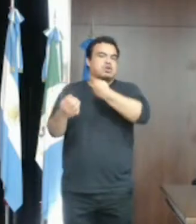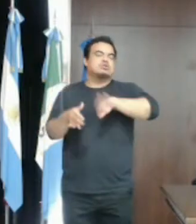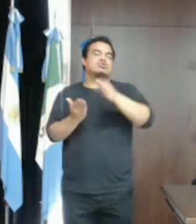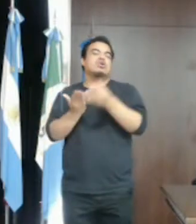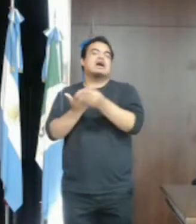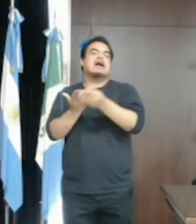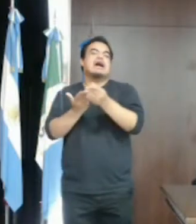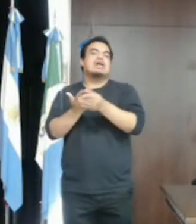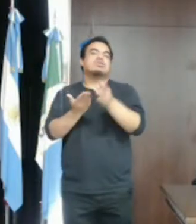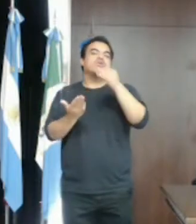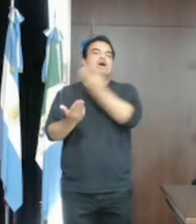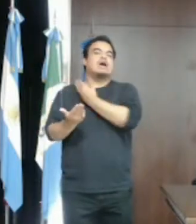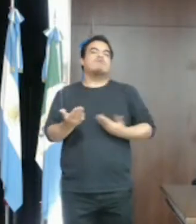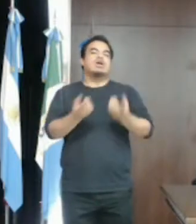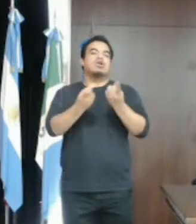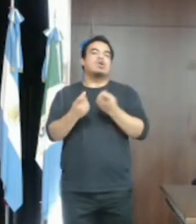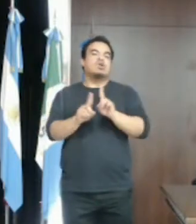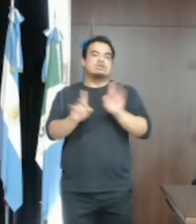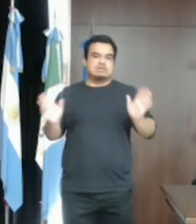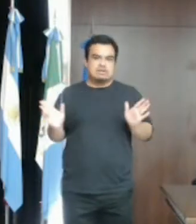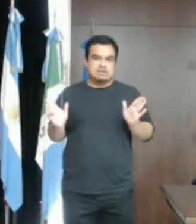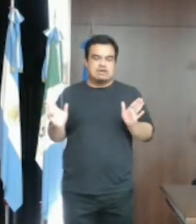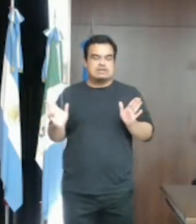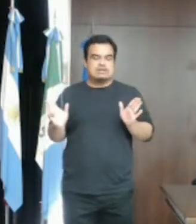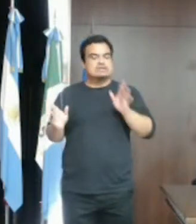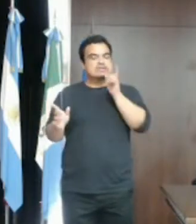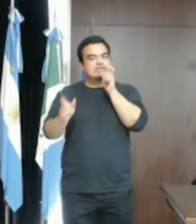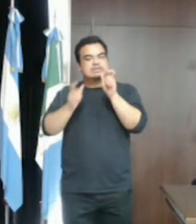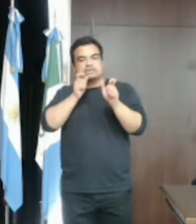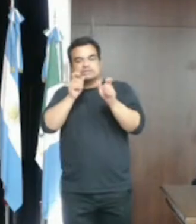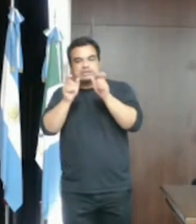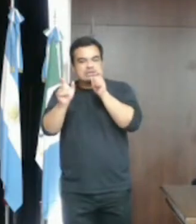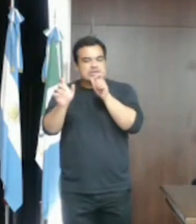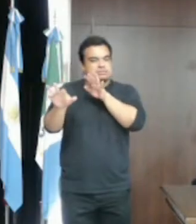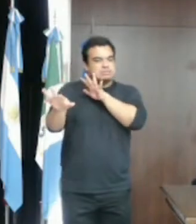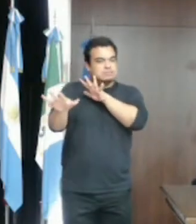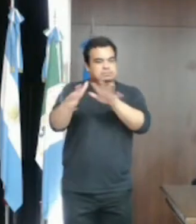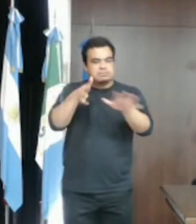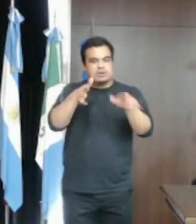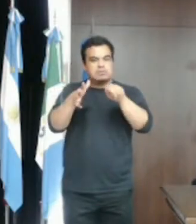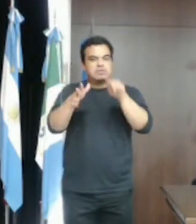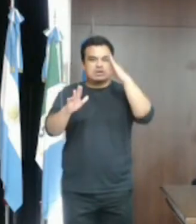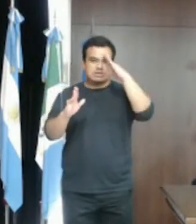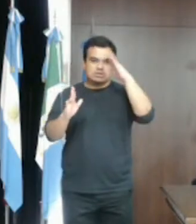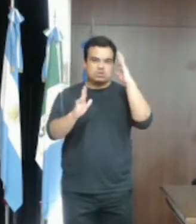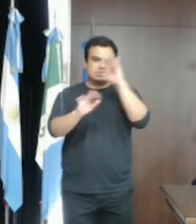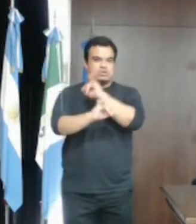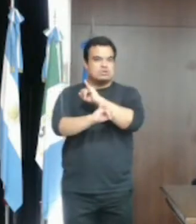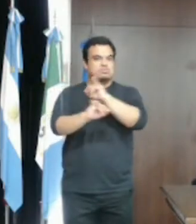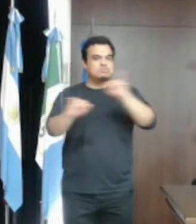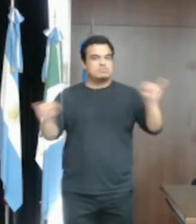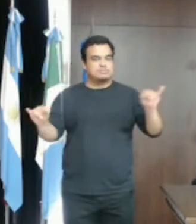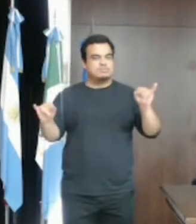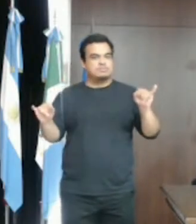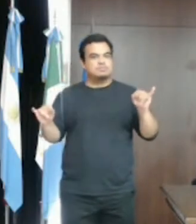Estado. Palabras más, palabras menos, no me acuerdo exactamente, dijo esto, transmitió este concepto.